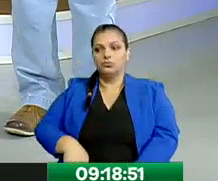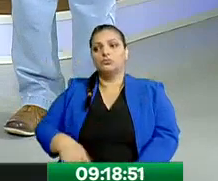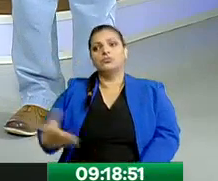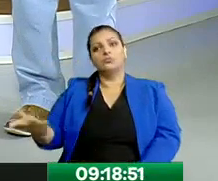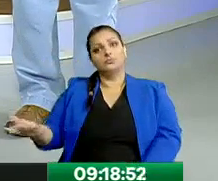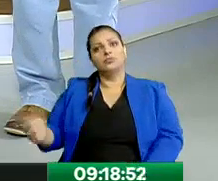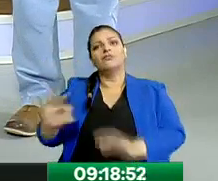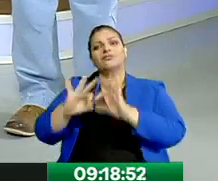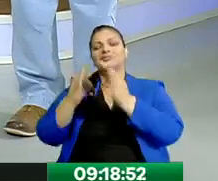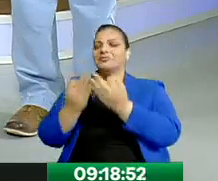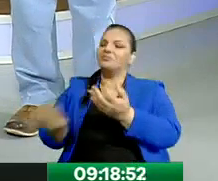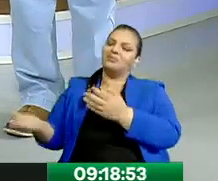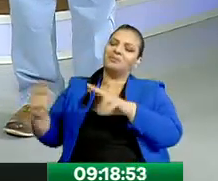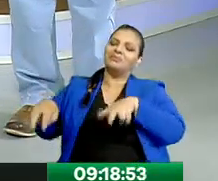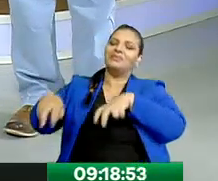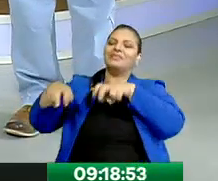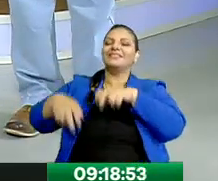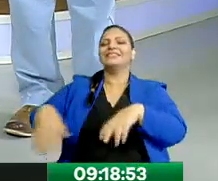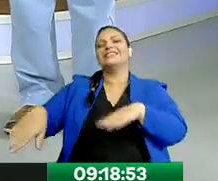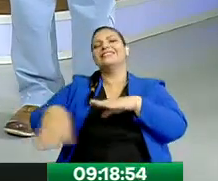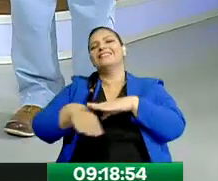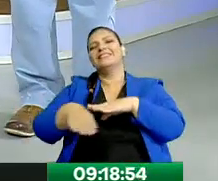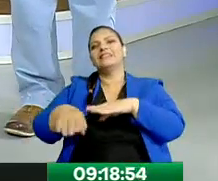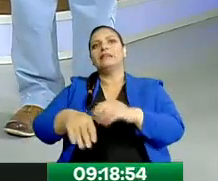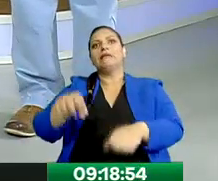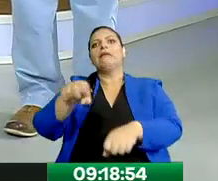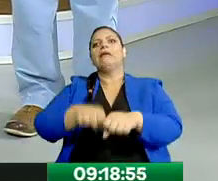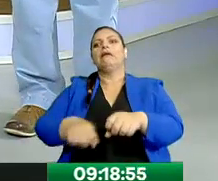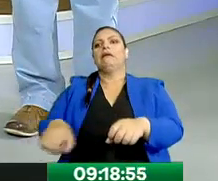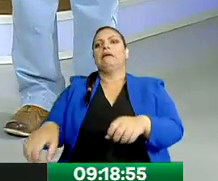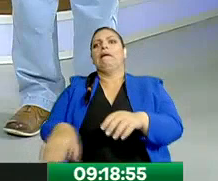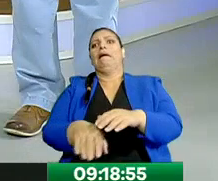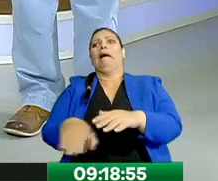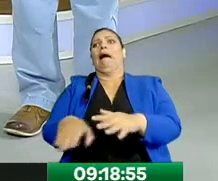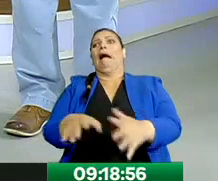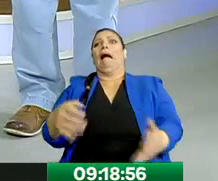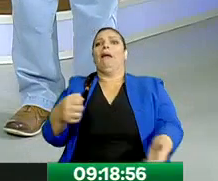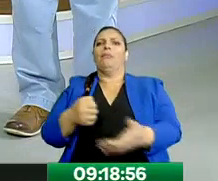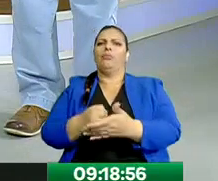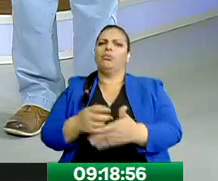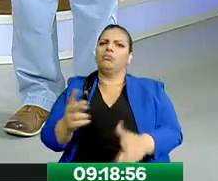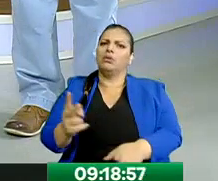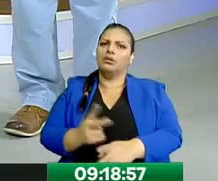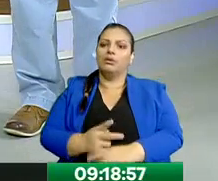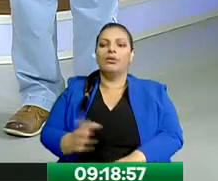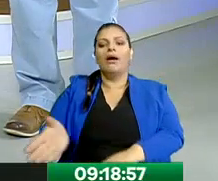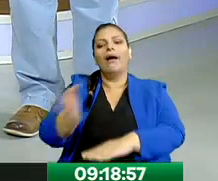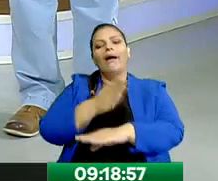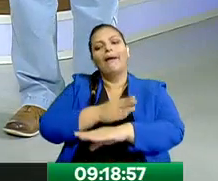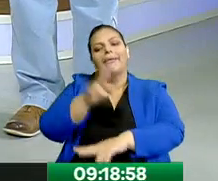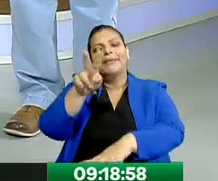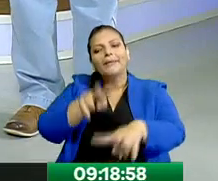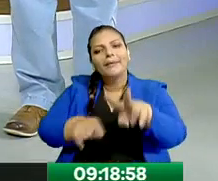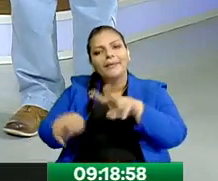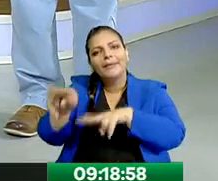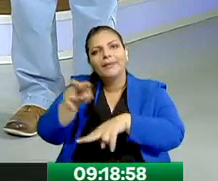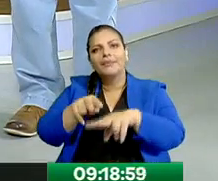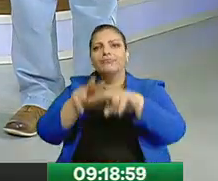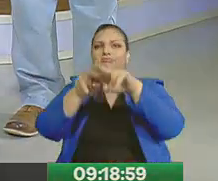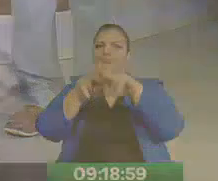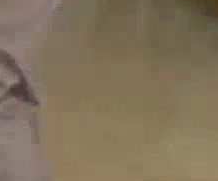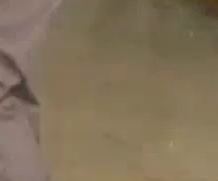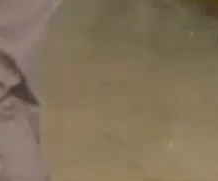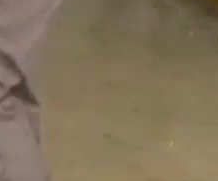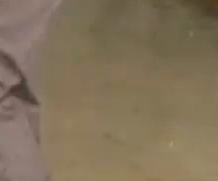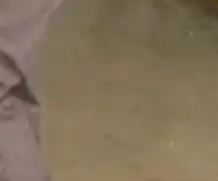ser, y con quienes andan en nuestro vehículo, tenemos que ser consecuentes y cuidadosos. Así que, a revisar su automotor. Rosalena